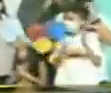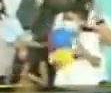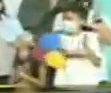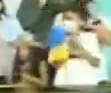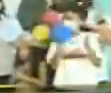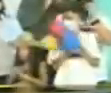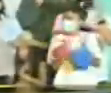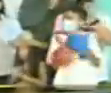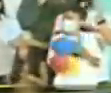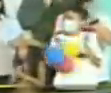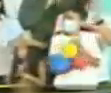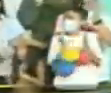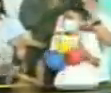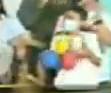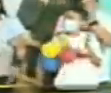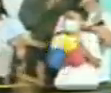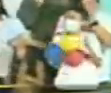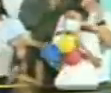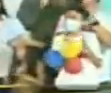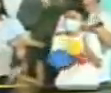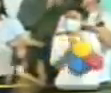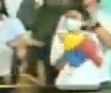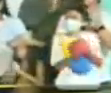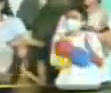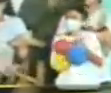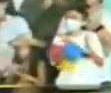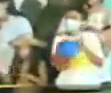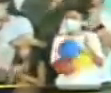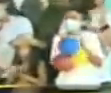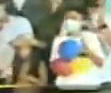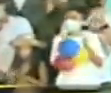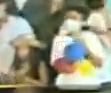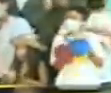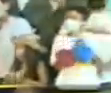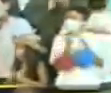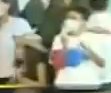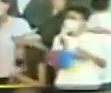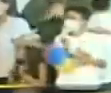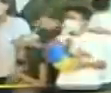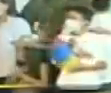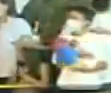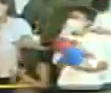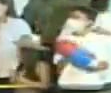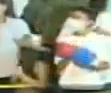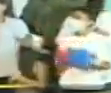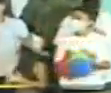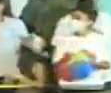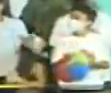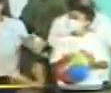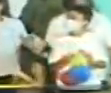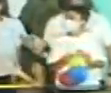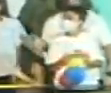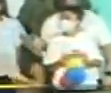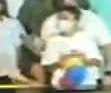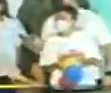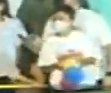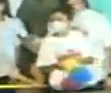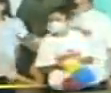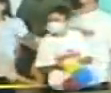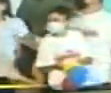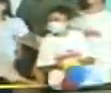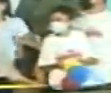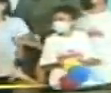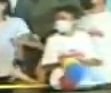hoy, con su permiso y a la cuenta de tres, vamos a develar este hito que nos llena de